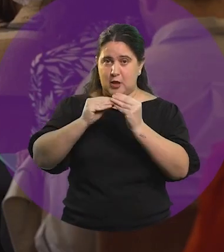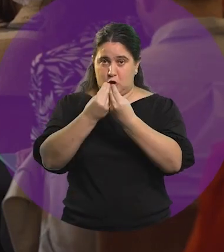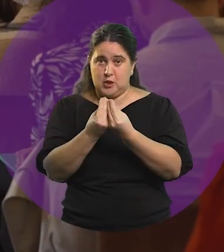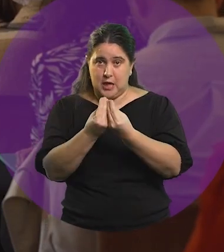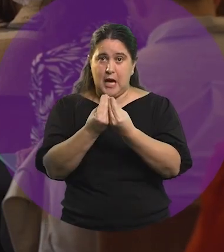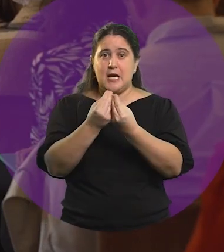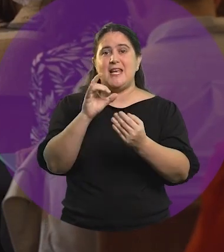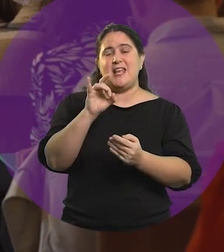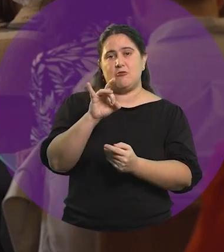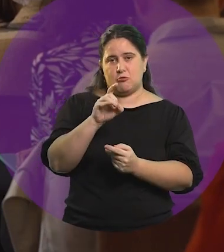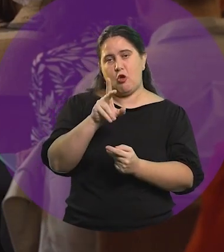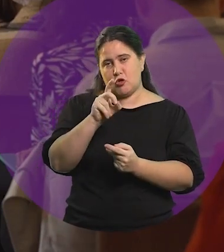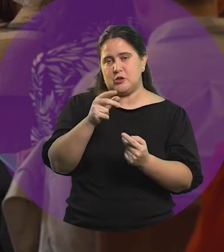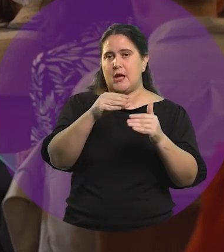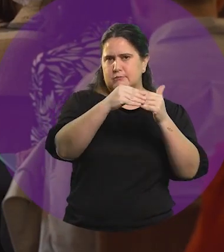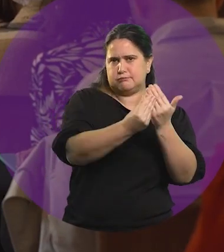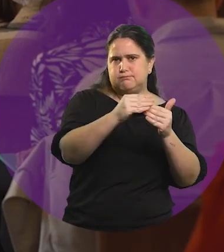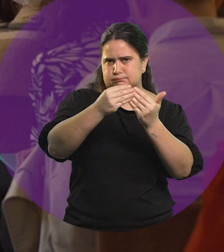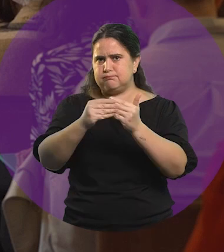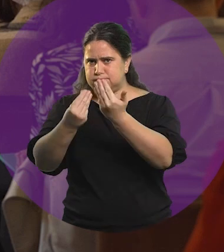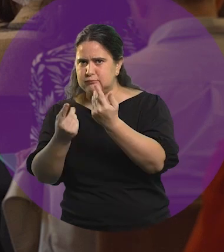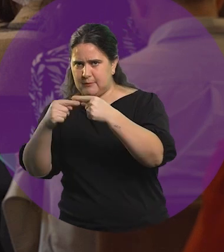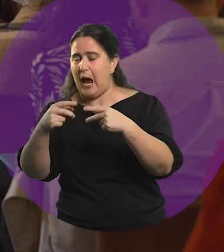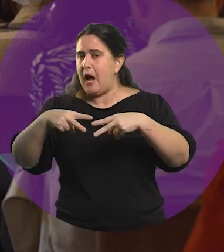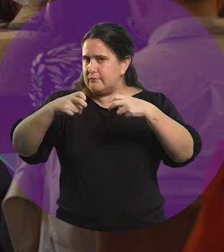¿sí? 12 interfaces con contenido educativo, que tenemos muchos más, estas